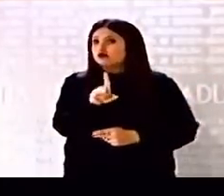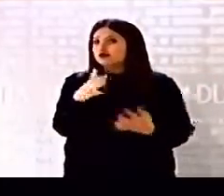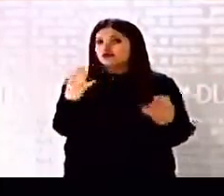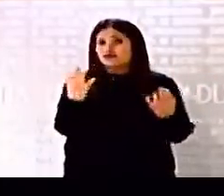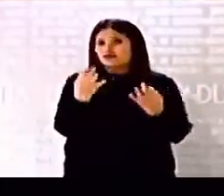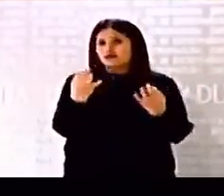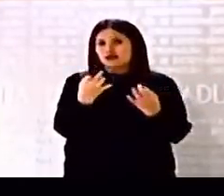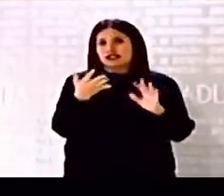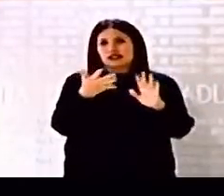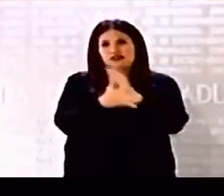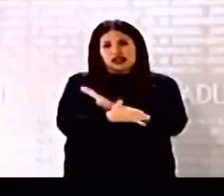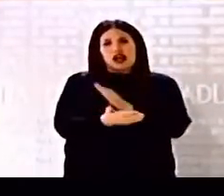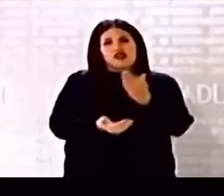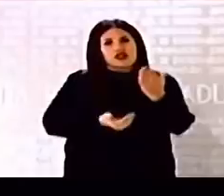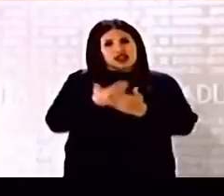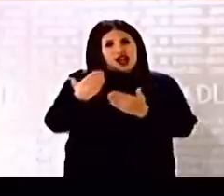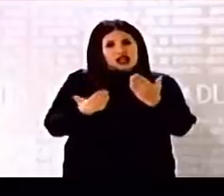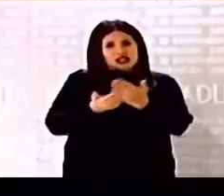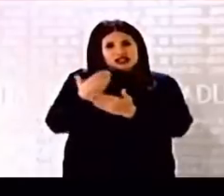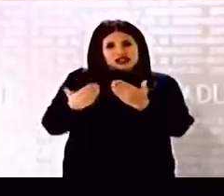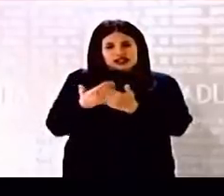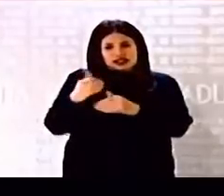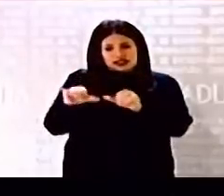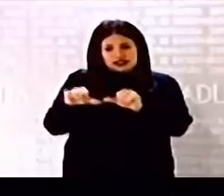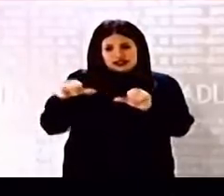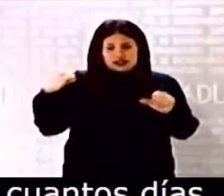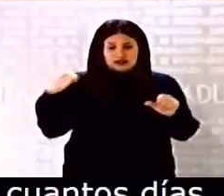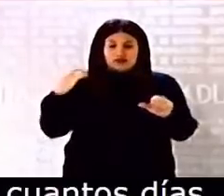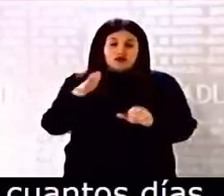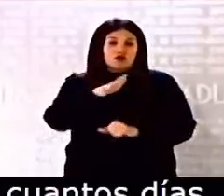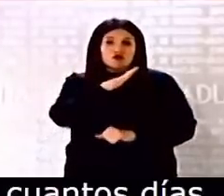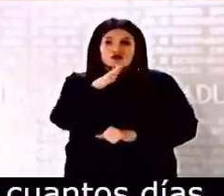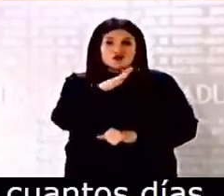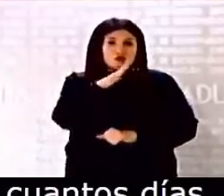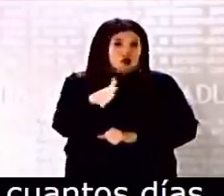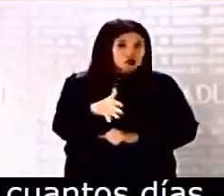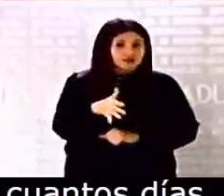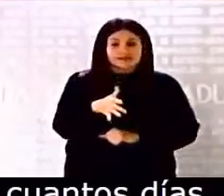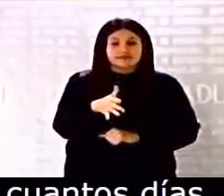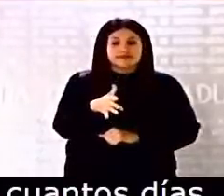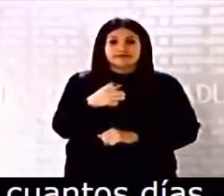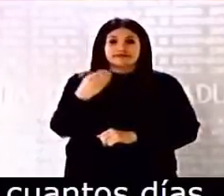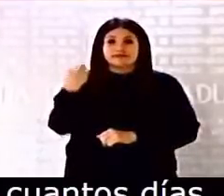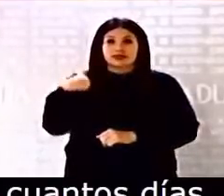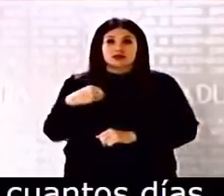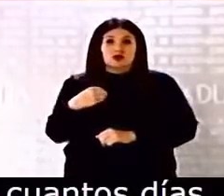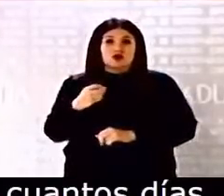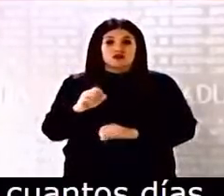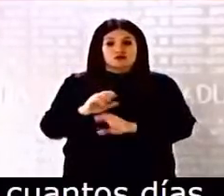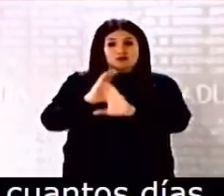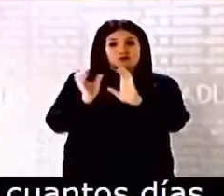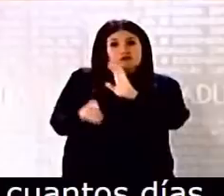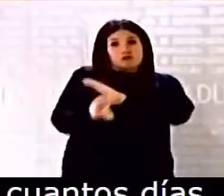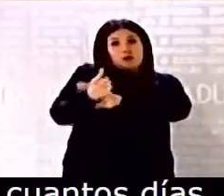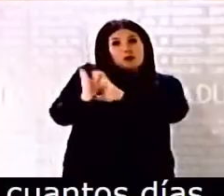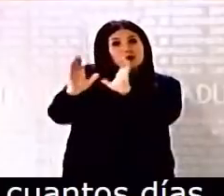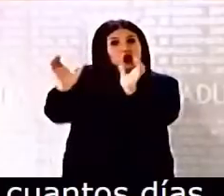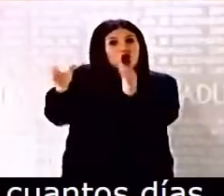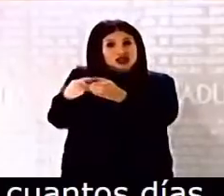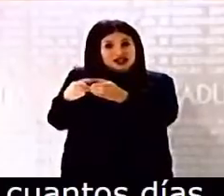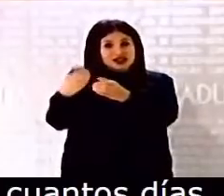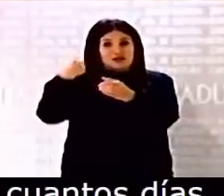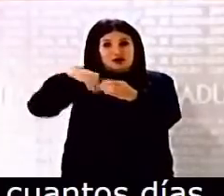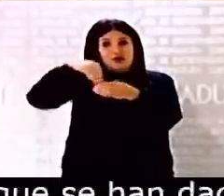llevamos unos cuantos de días donde, debido fundamentalmente a una serie de brotes que se han ido produciendo en la